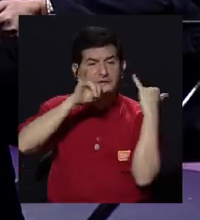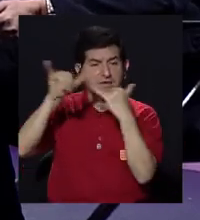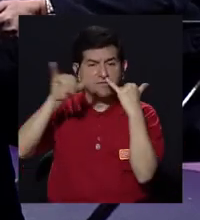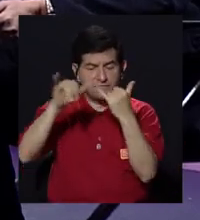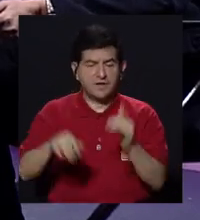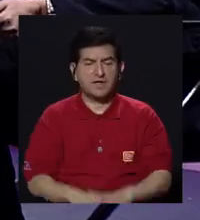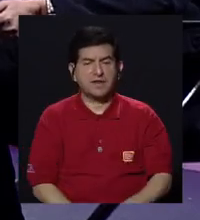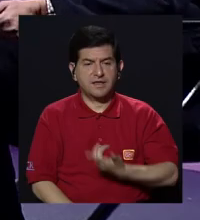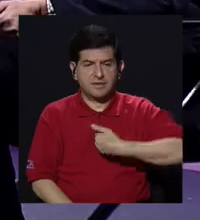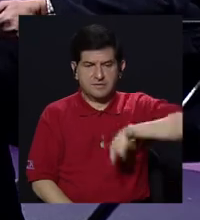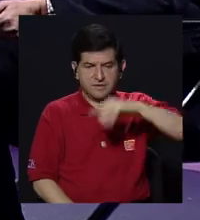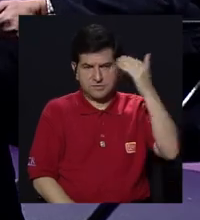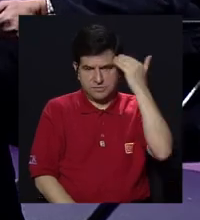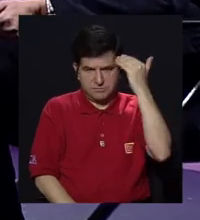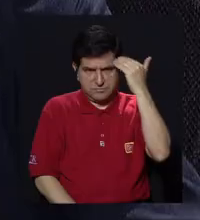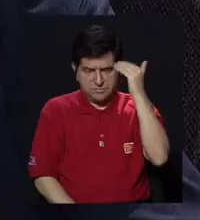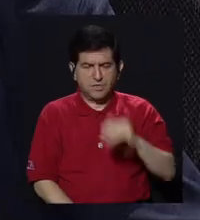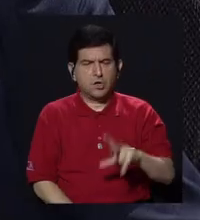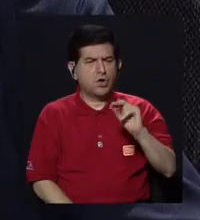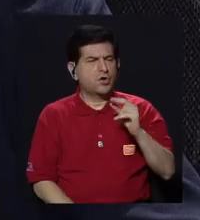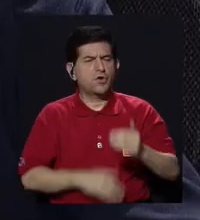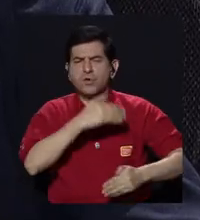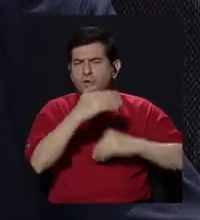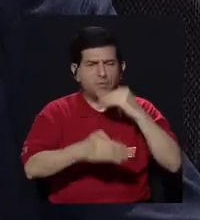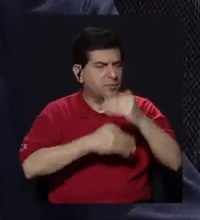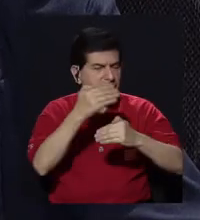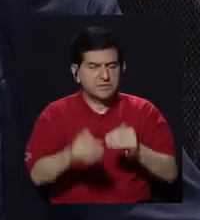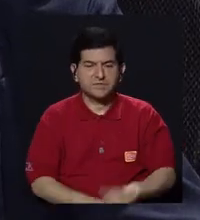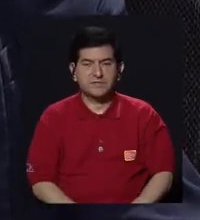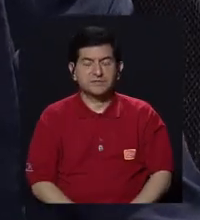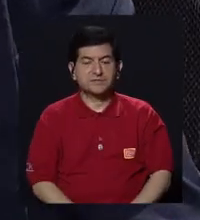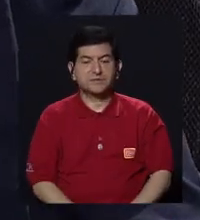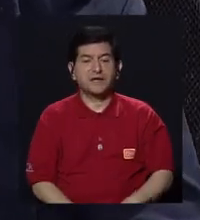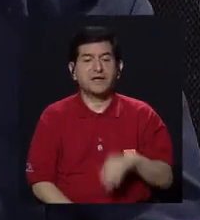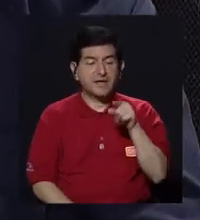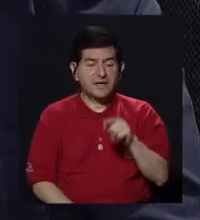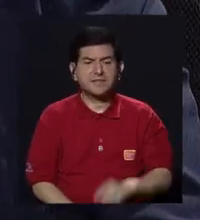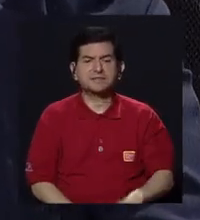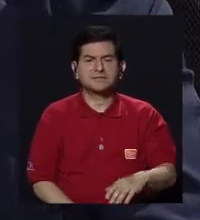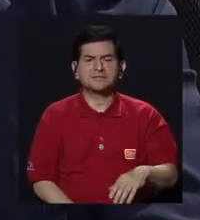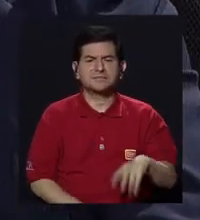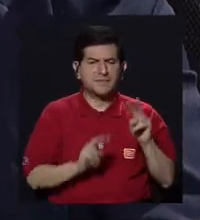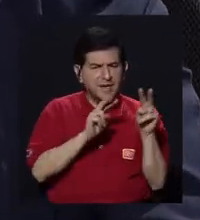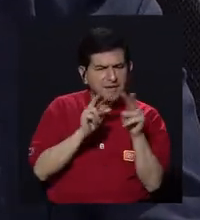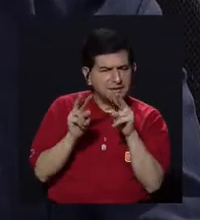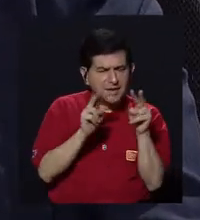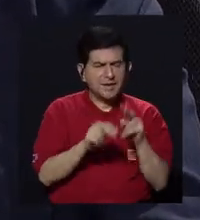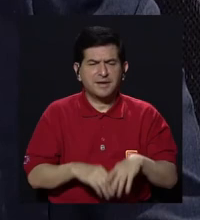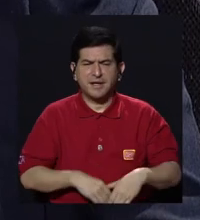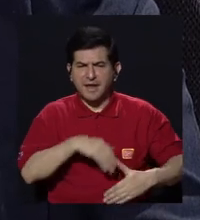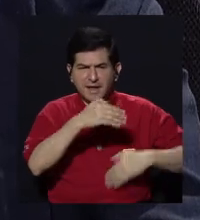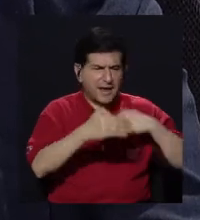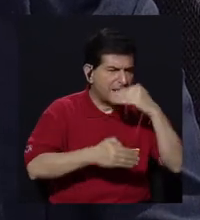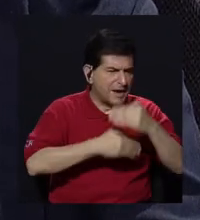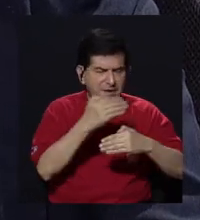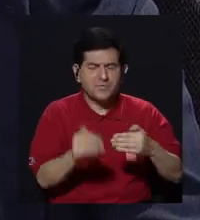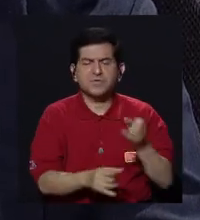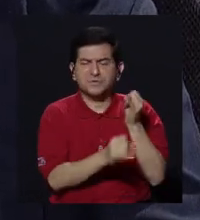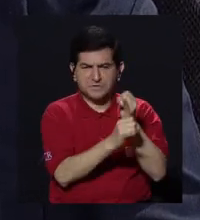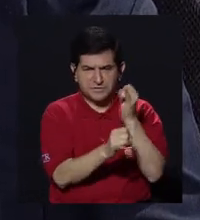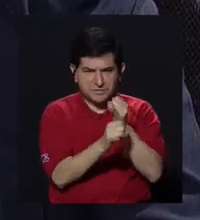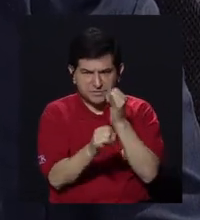que nos son sometidas a nuestro conocimiento, no para trámites, sino para seguimiento del comportamiento o del accionar de las